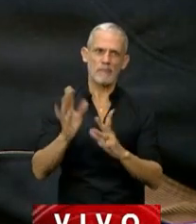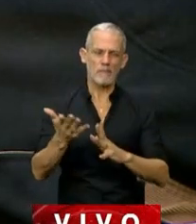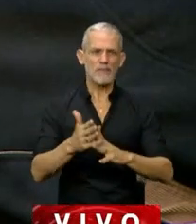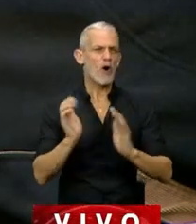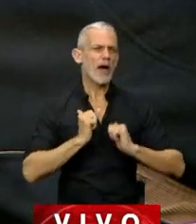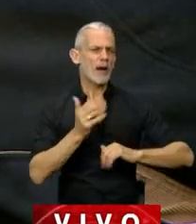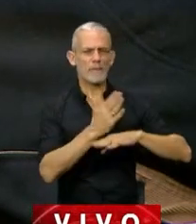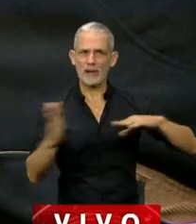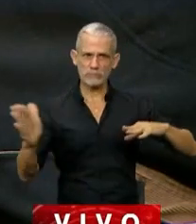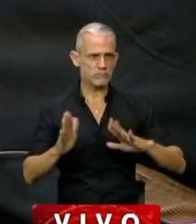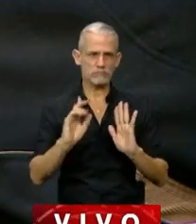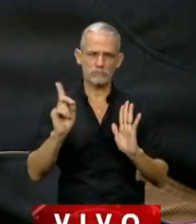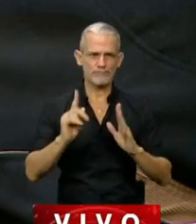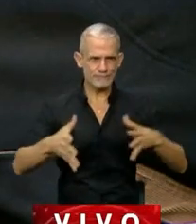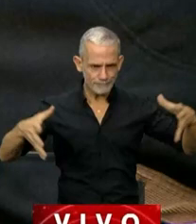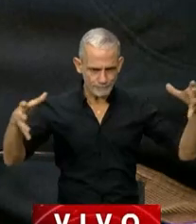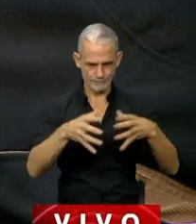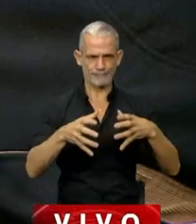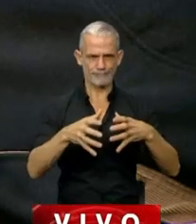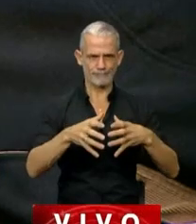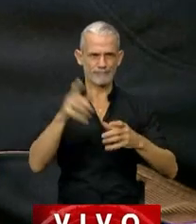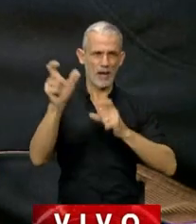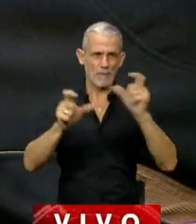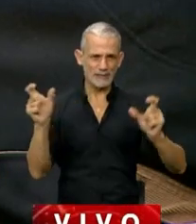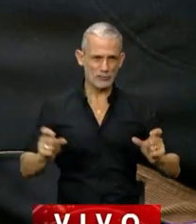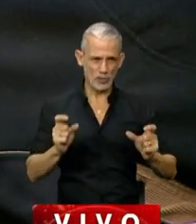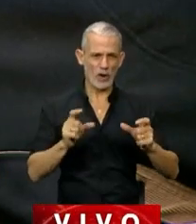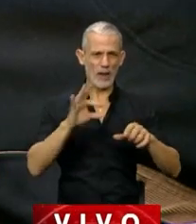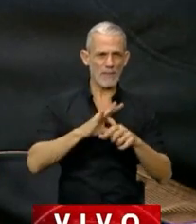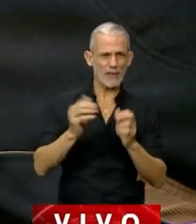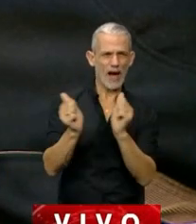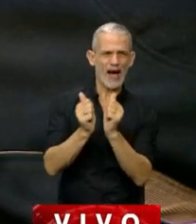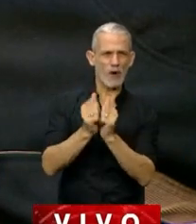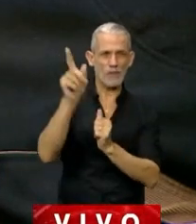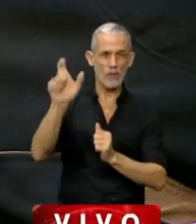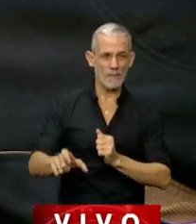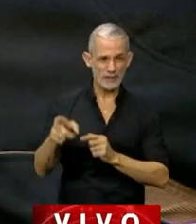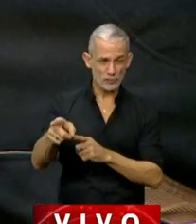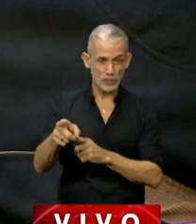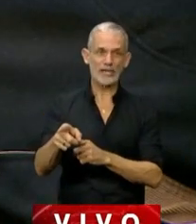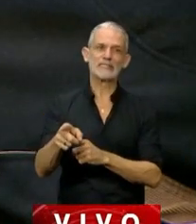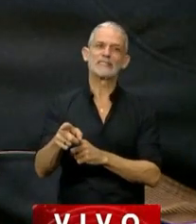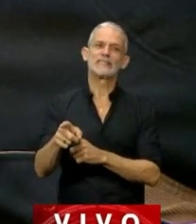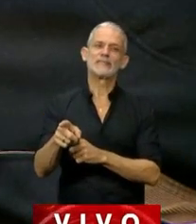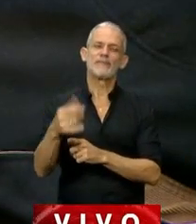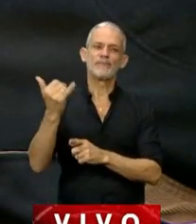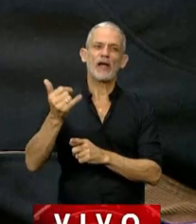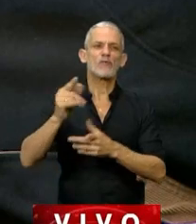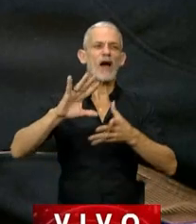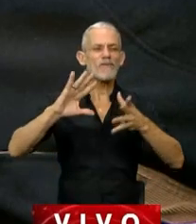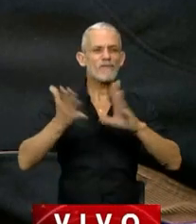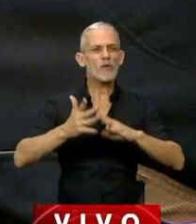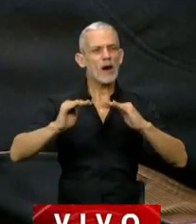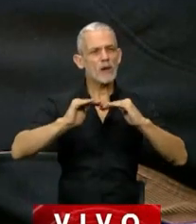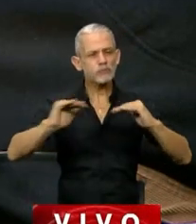estamos trabajando en forma conjunta la posibilidad de acompañar a alguien que define una forma